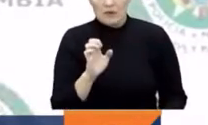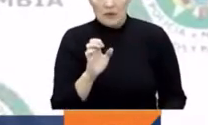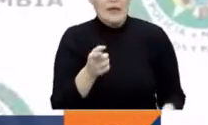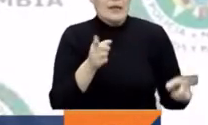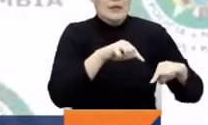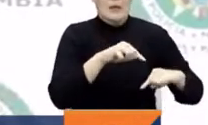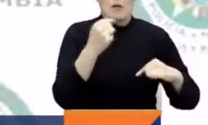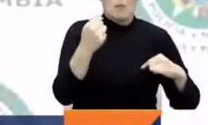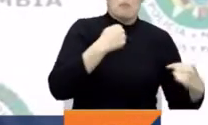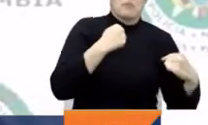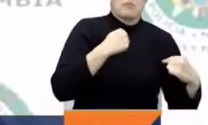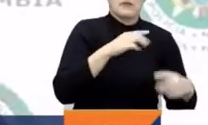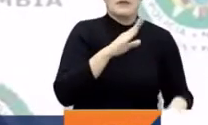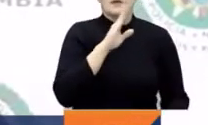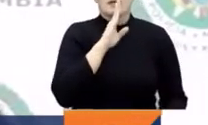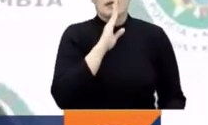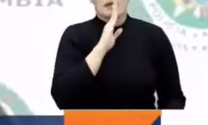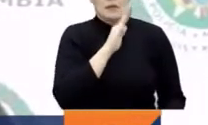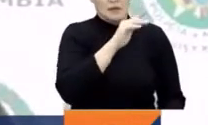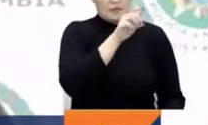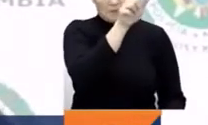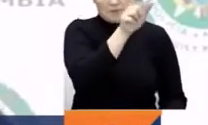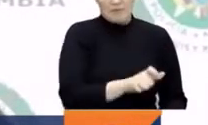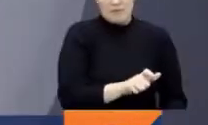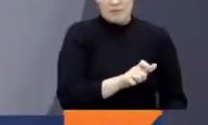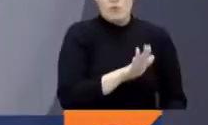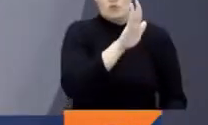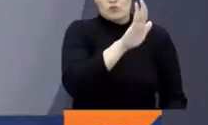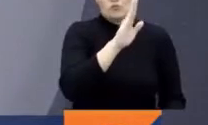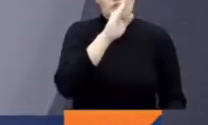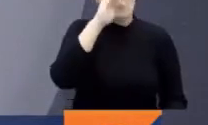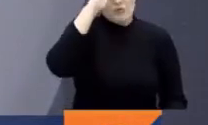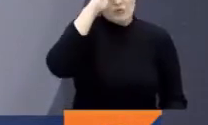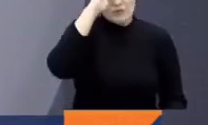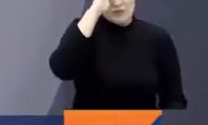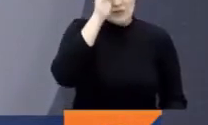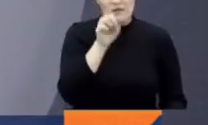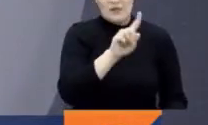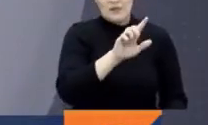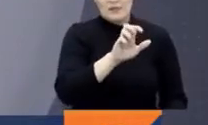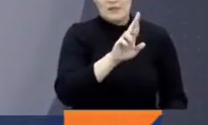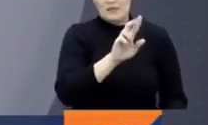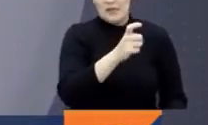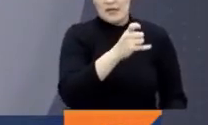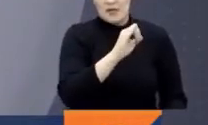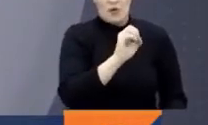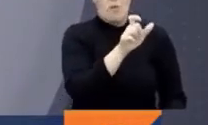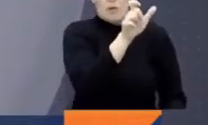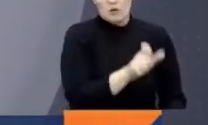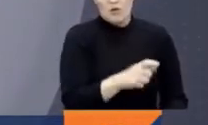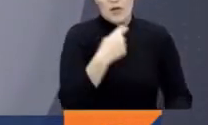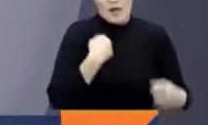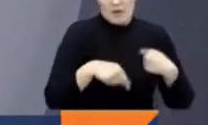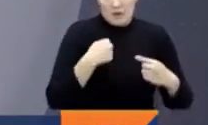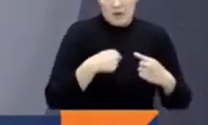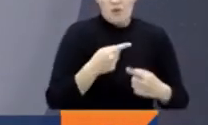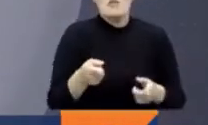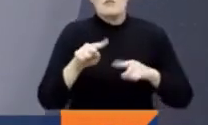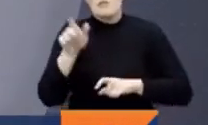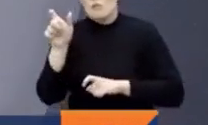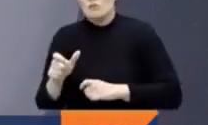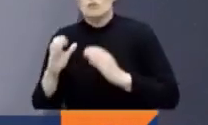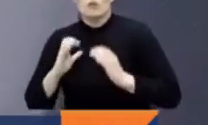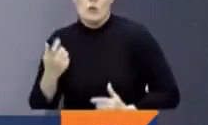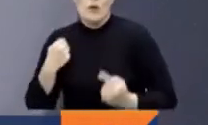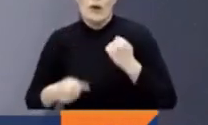el señor patrullero Sergio Sierra Hoyos. En el mismo hecho, un civil resultó herido. Autoridades iniciaron la